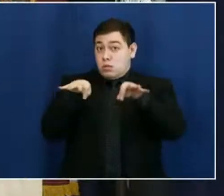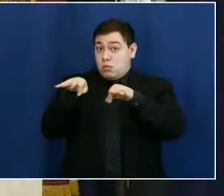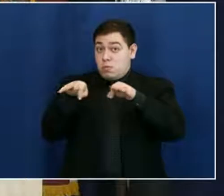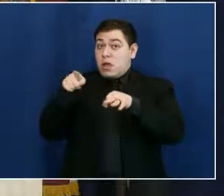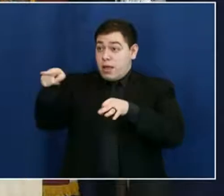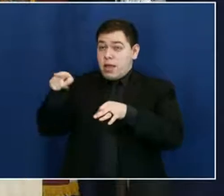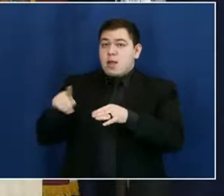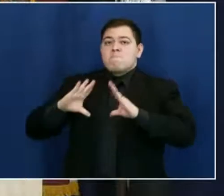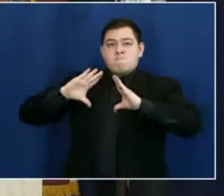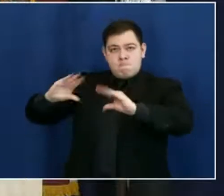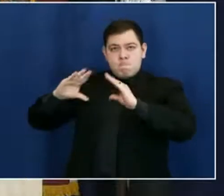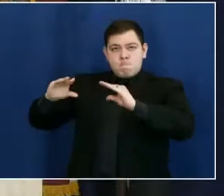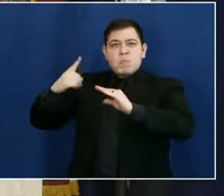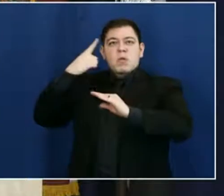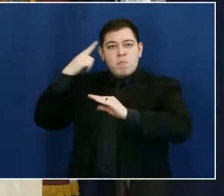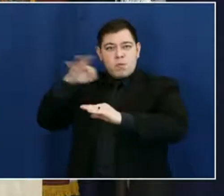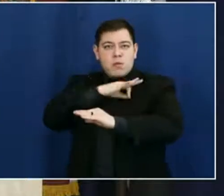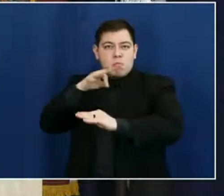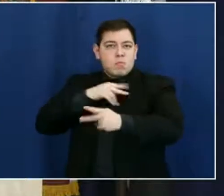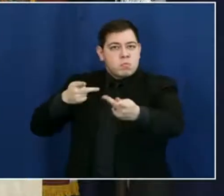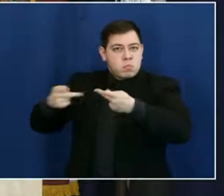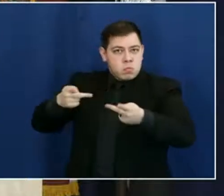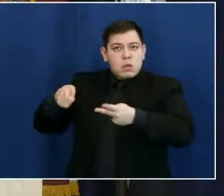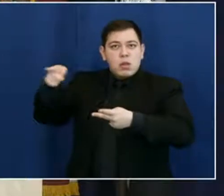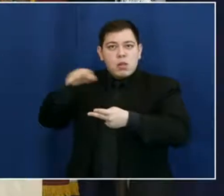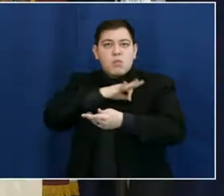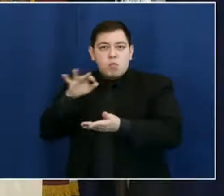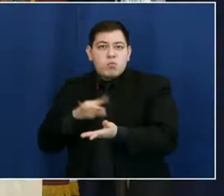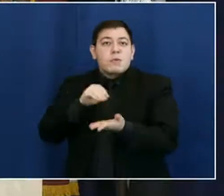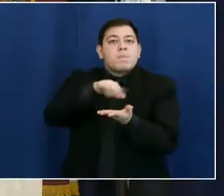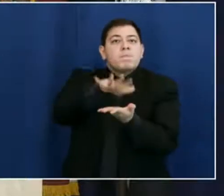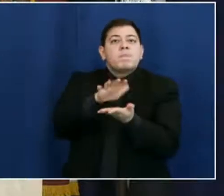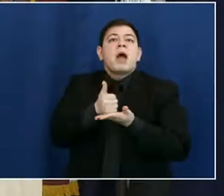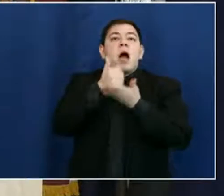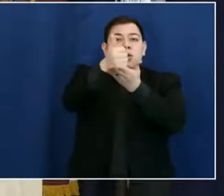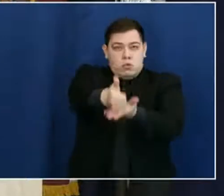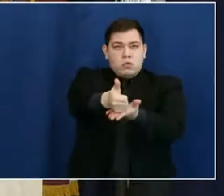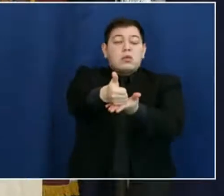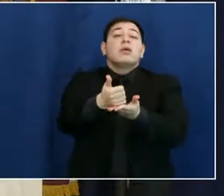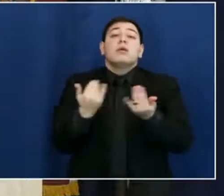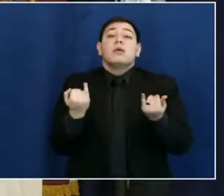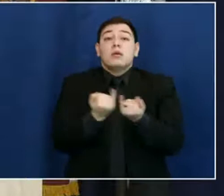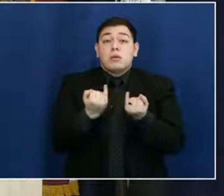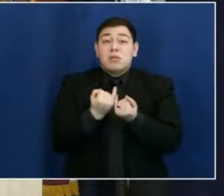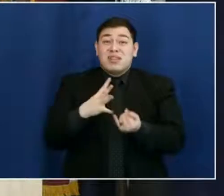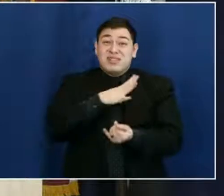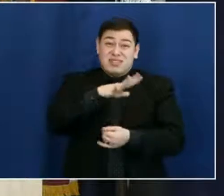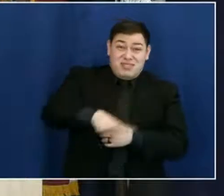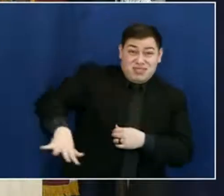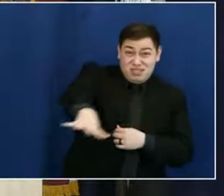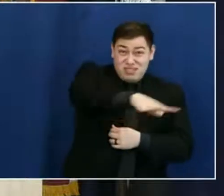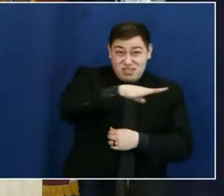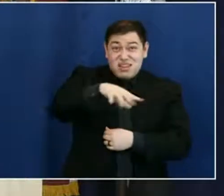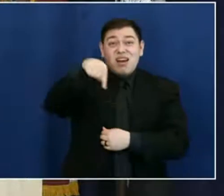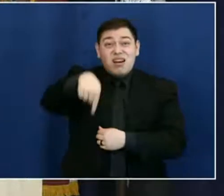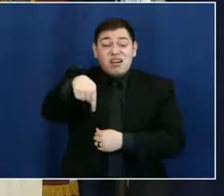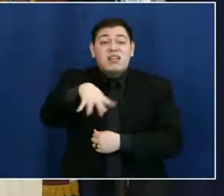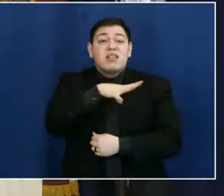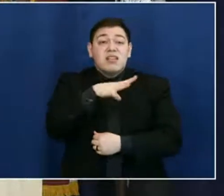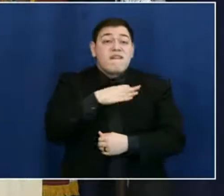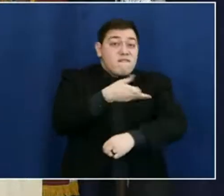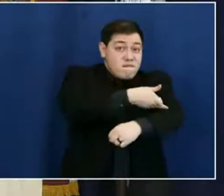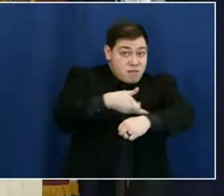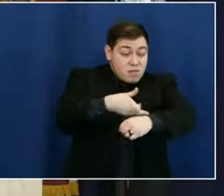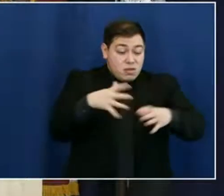de recibir entrenamiento para hacer estas citas. Es muy importante enfatizar también para las comunidades en donde nuestras